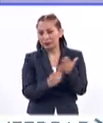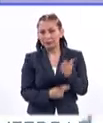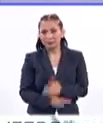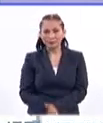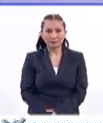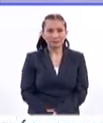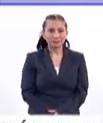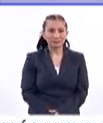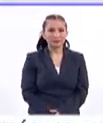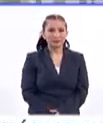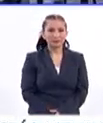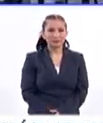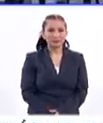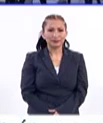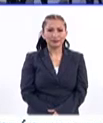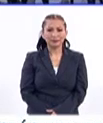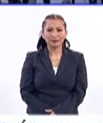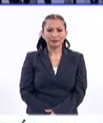programa.